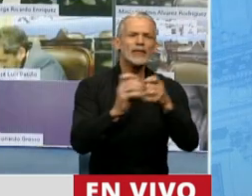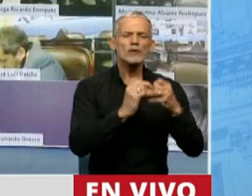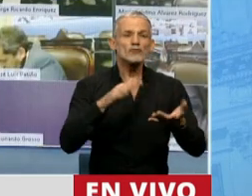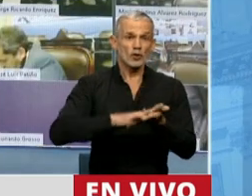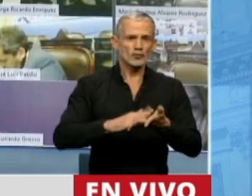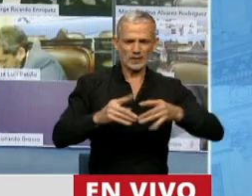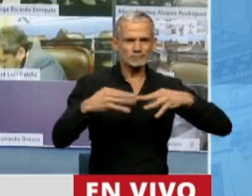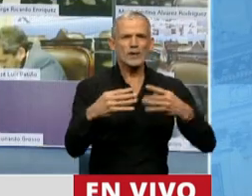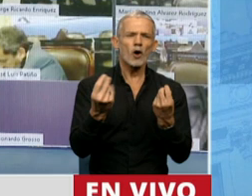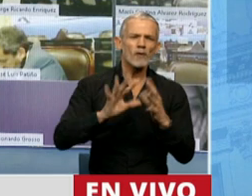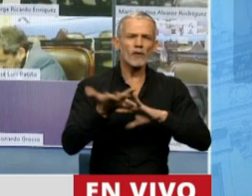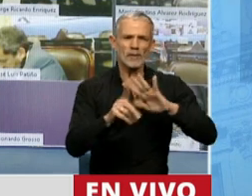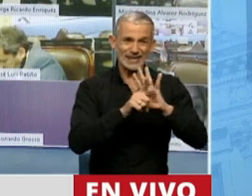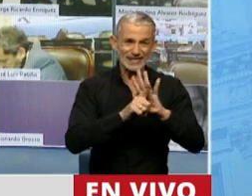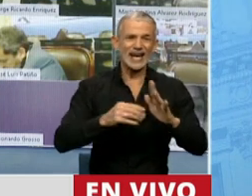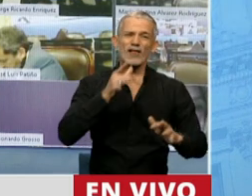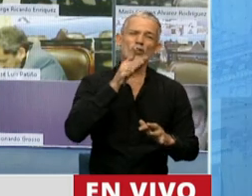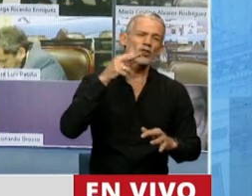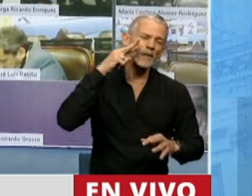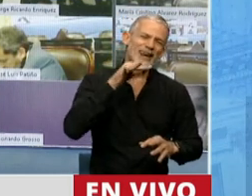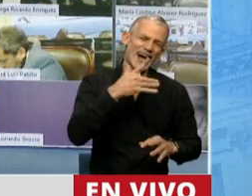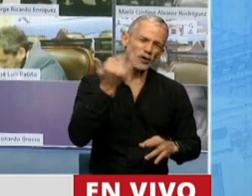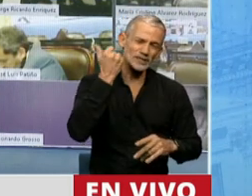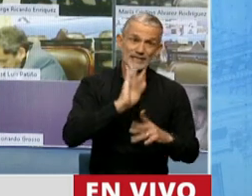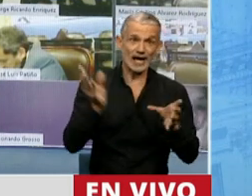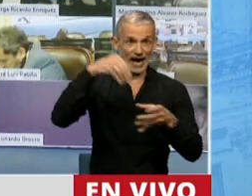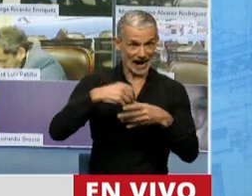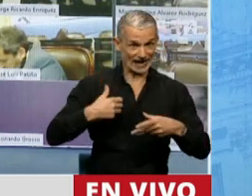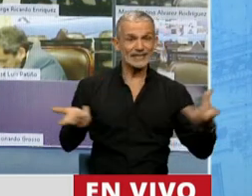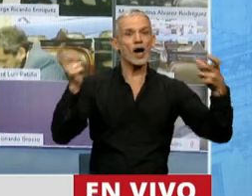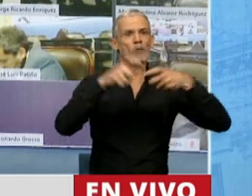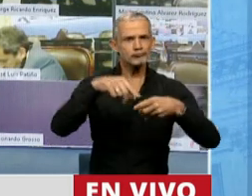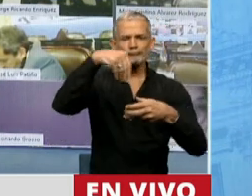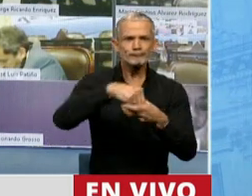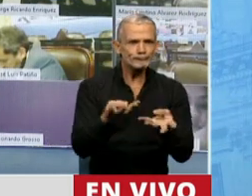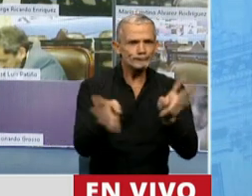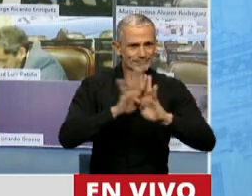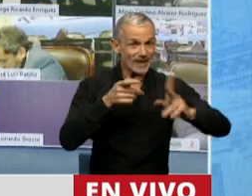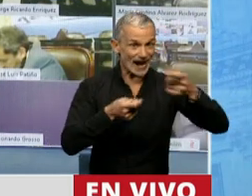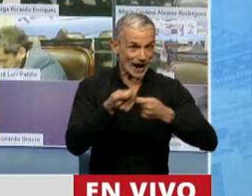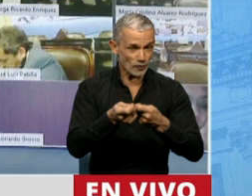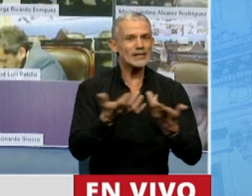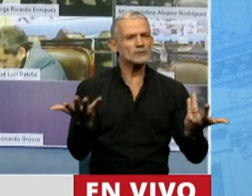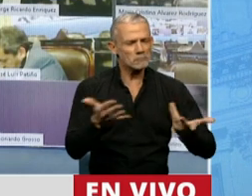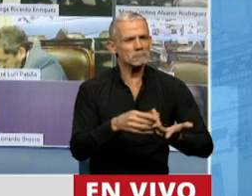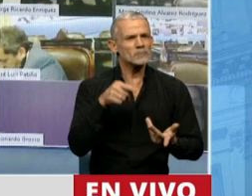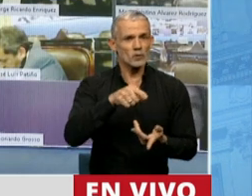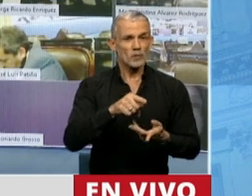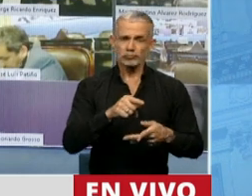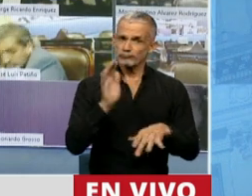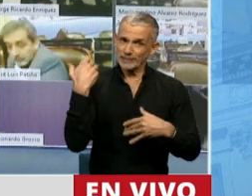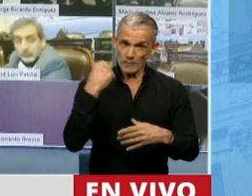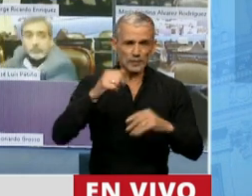del cuerpo normativo avanzó en 2014 Argentina integró el comité de negociación y se convirtió en un actor regional